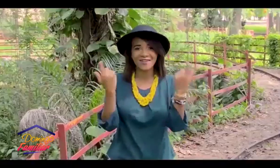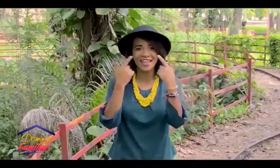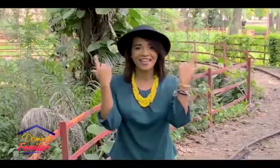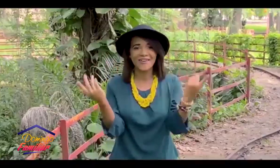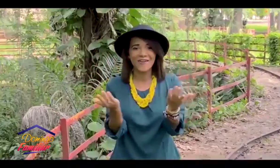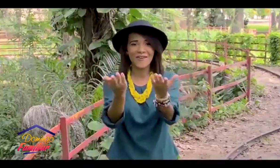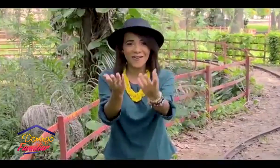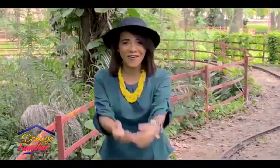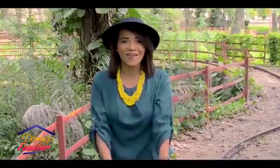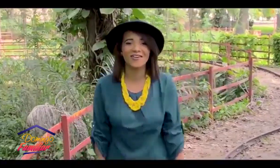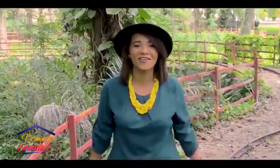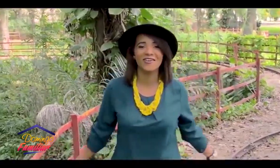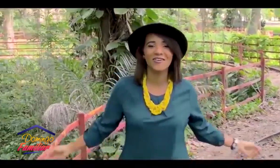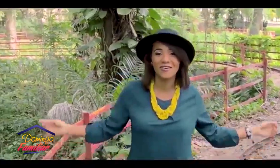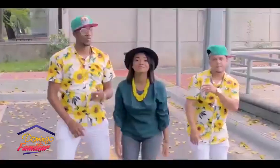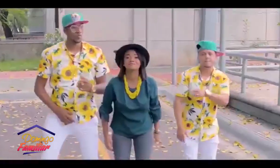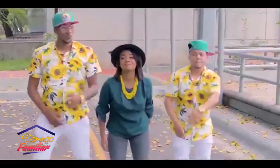te veo.